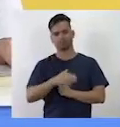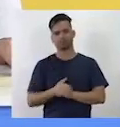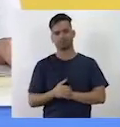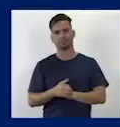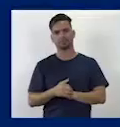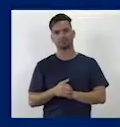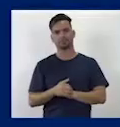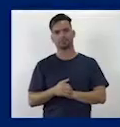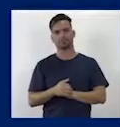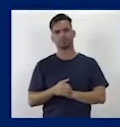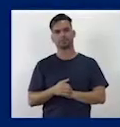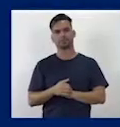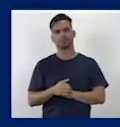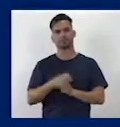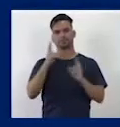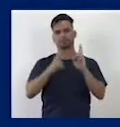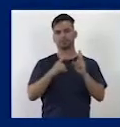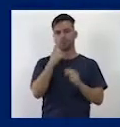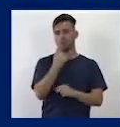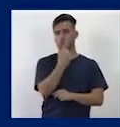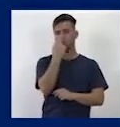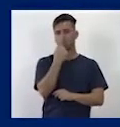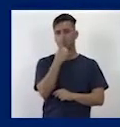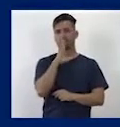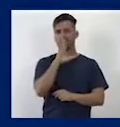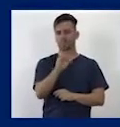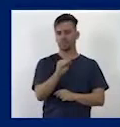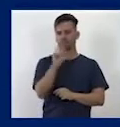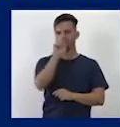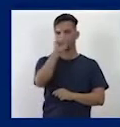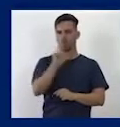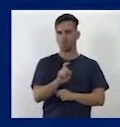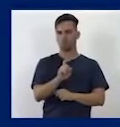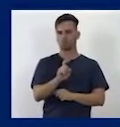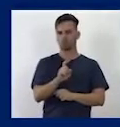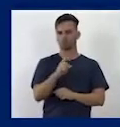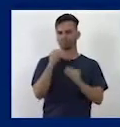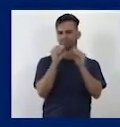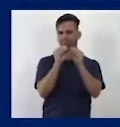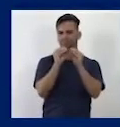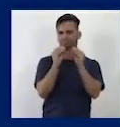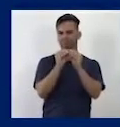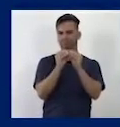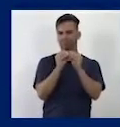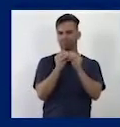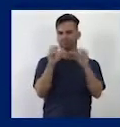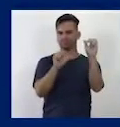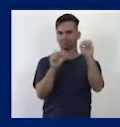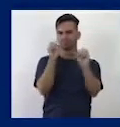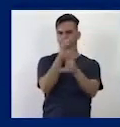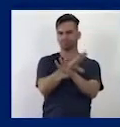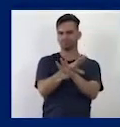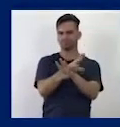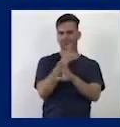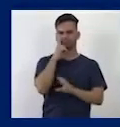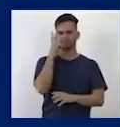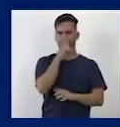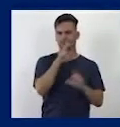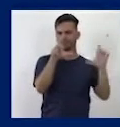dice ejercicio número no reaccionará el sodio metálico con una disolución de ácido